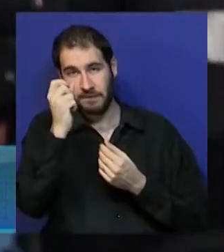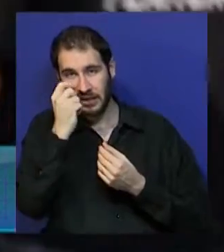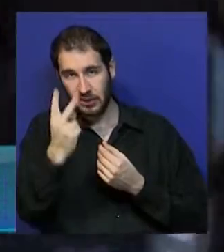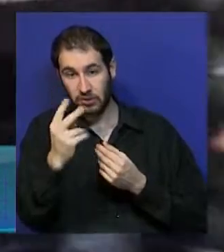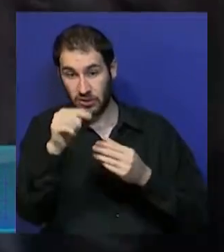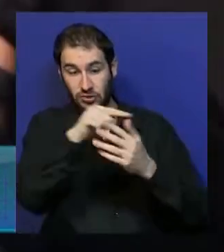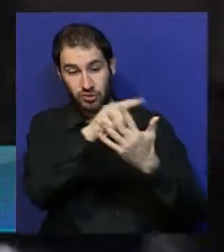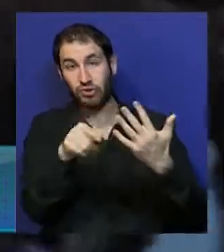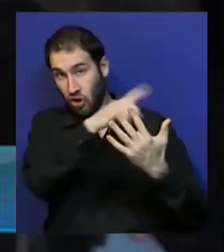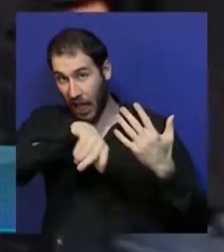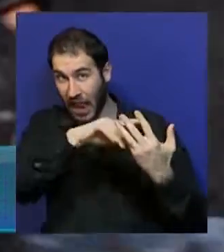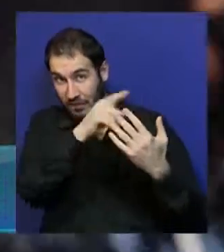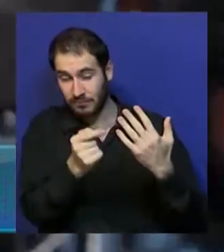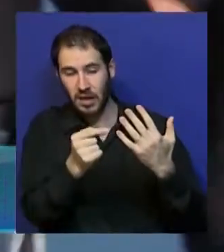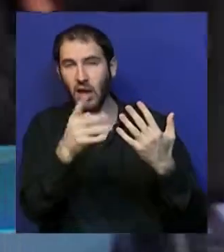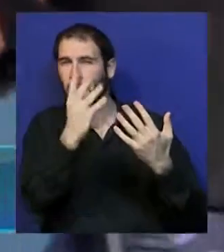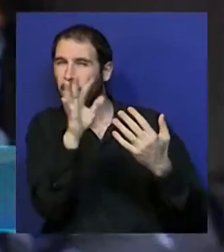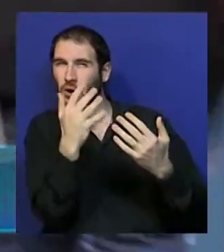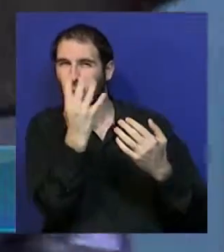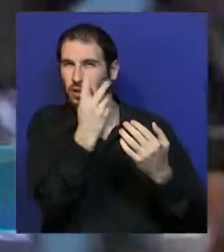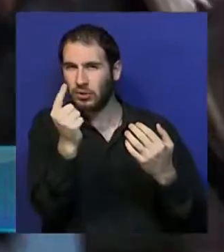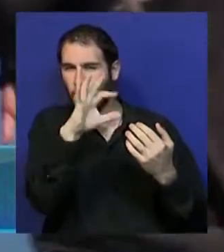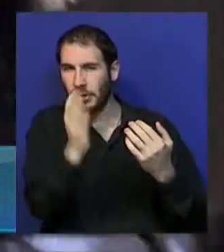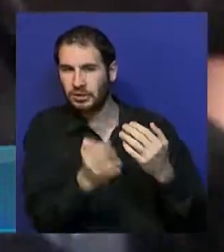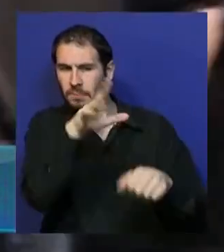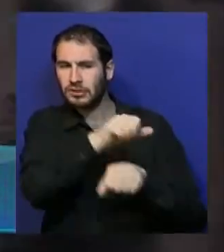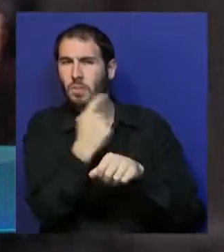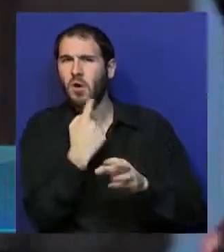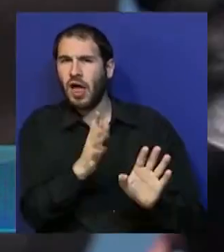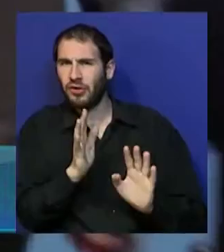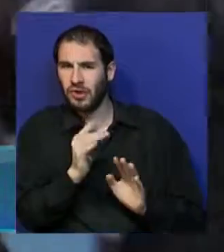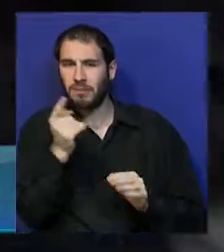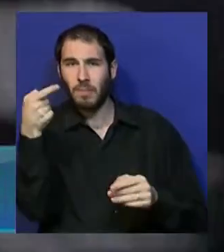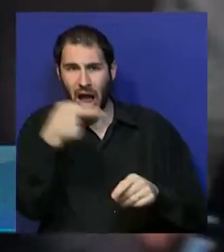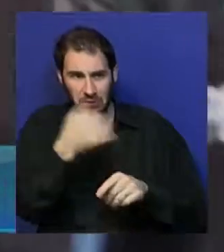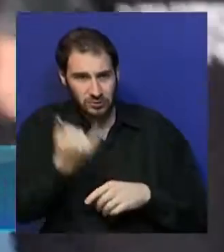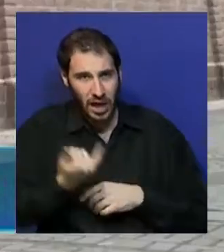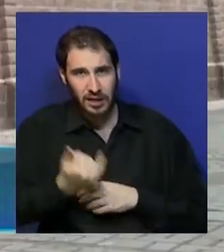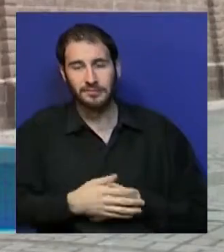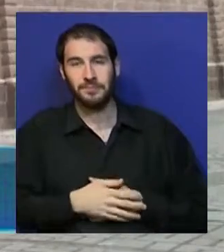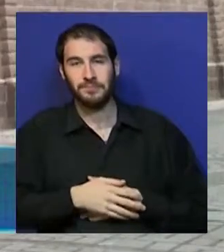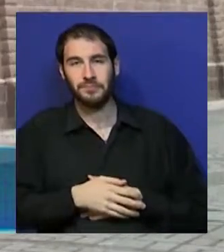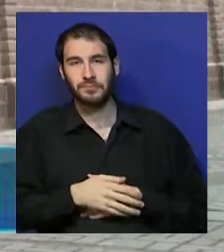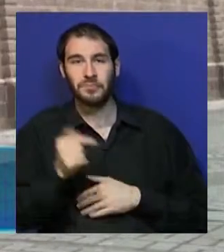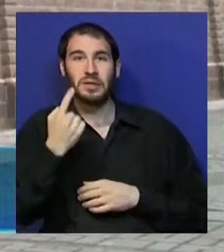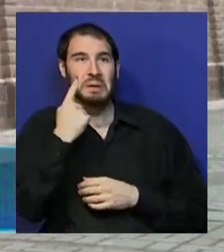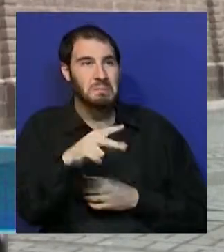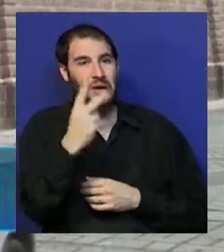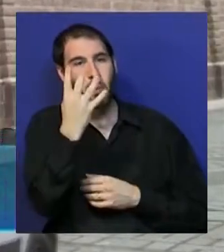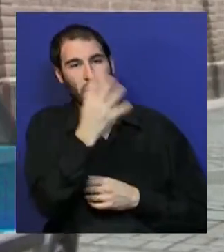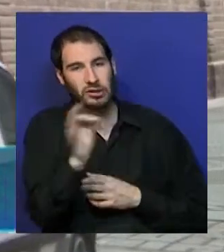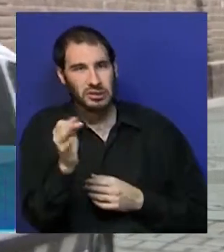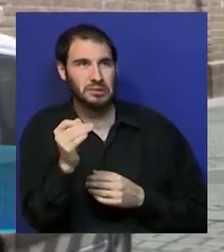esos 3.522, el 41% está en prisión preventiva, o sea, está procesado. Claro. Entonces tenemos